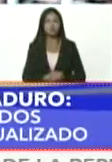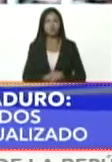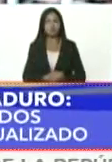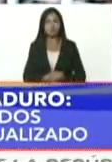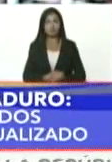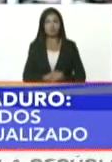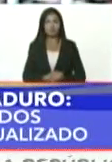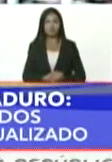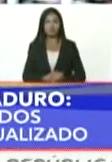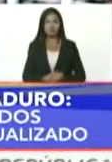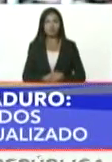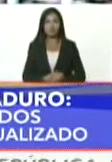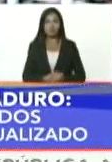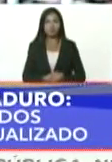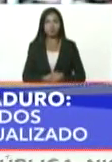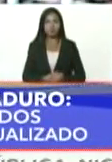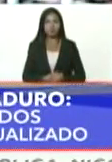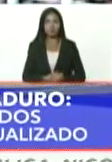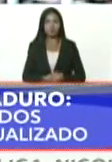yo no me lo plantearía todavía.